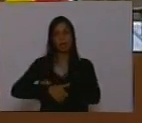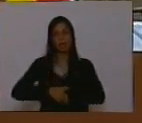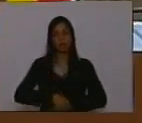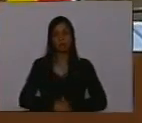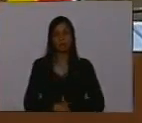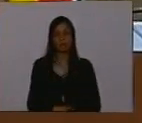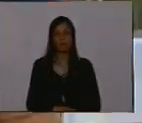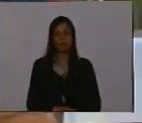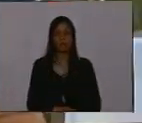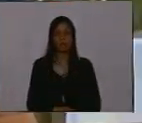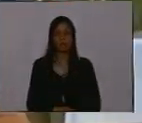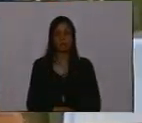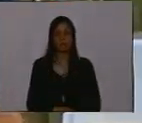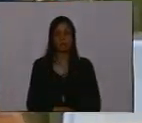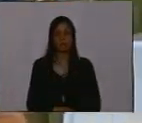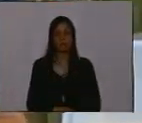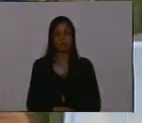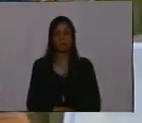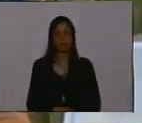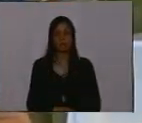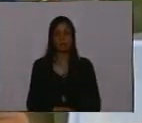Kempo.